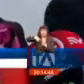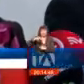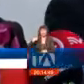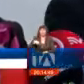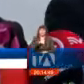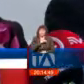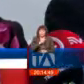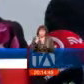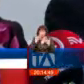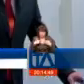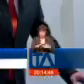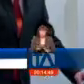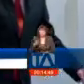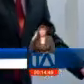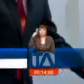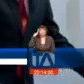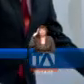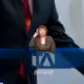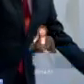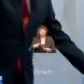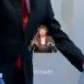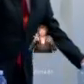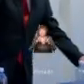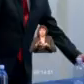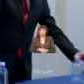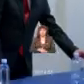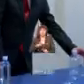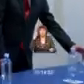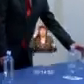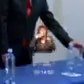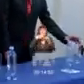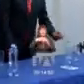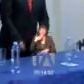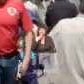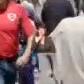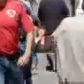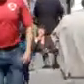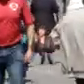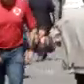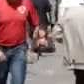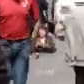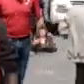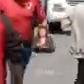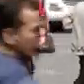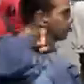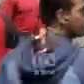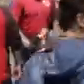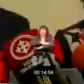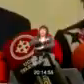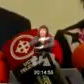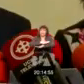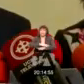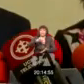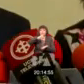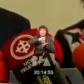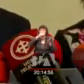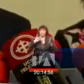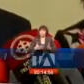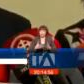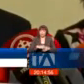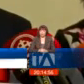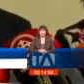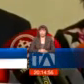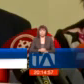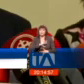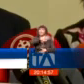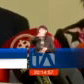una institucionalización. Para cumplir con ese objetivo, anunciaron la creación de una plataforma ciudadana. Debe participar